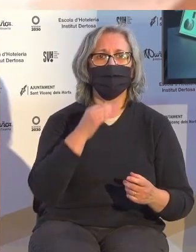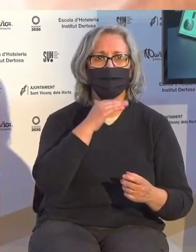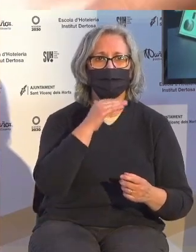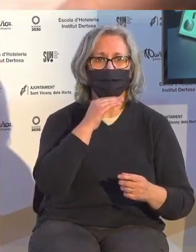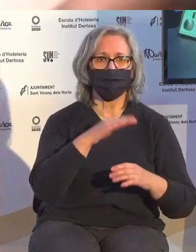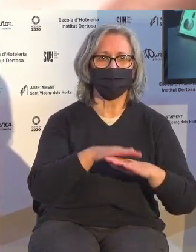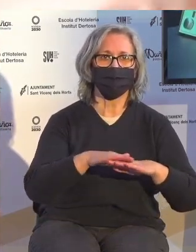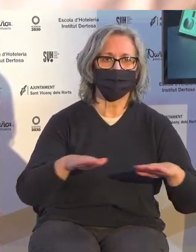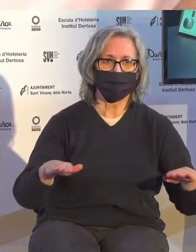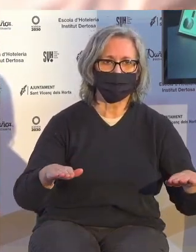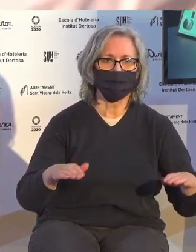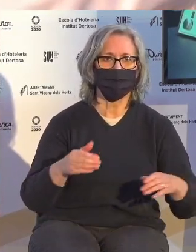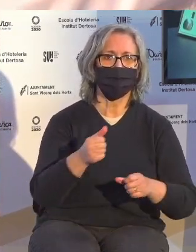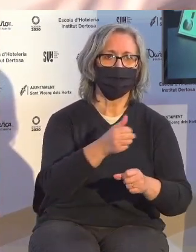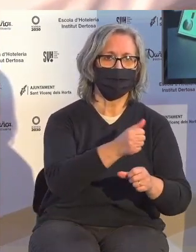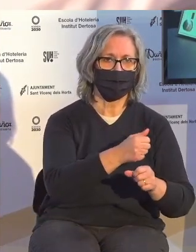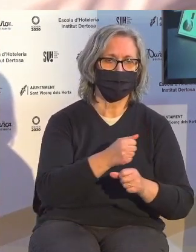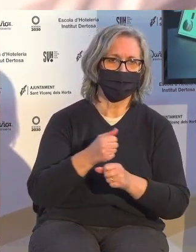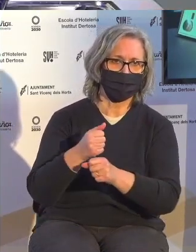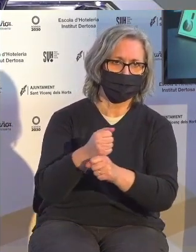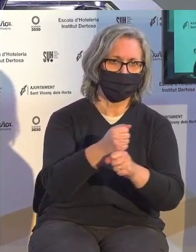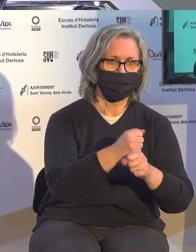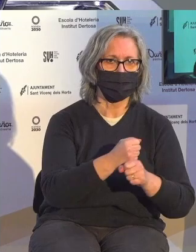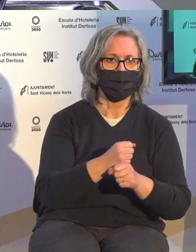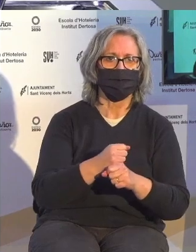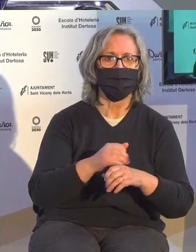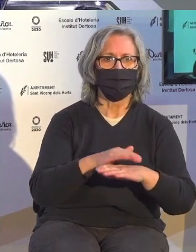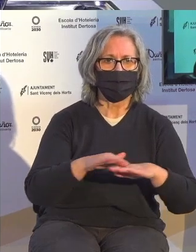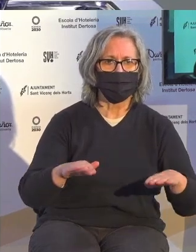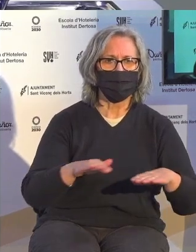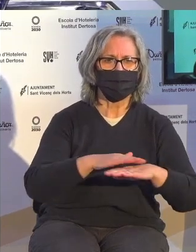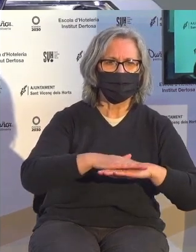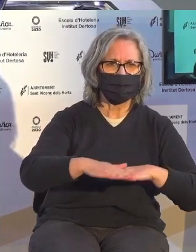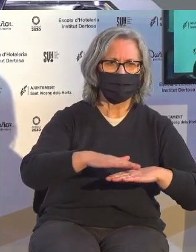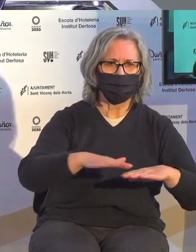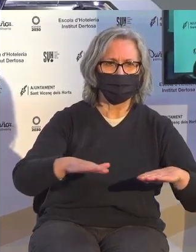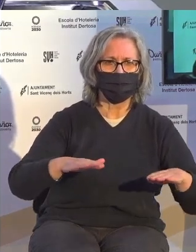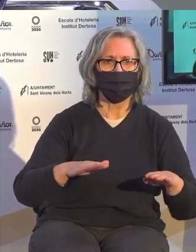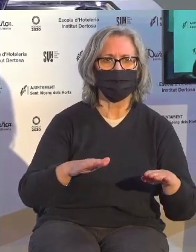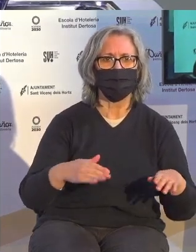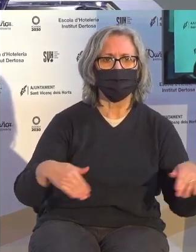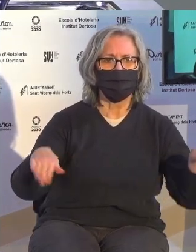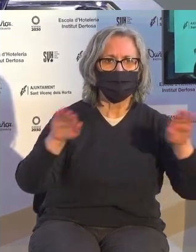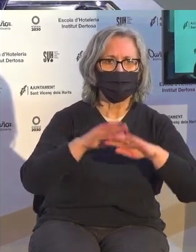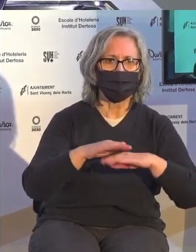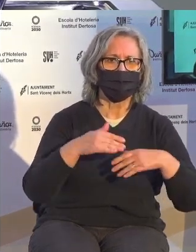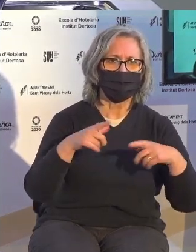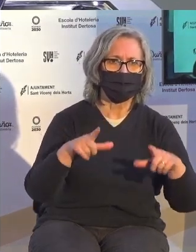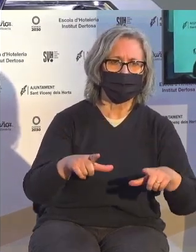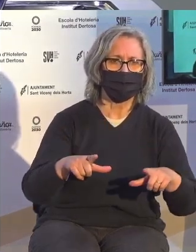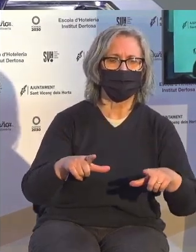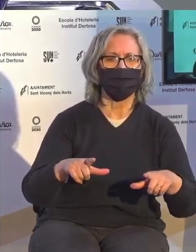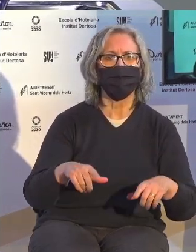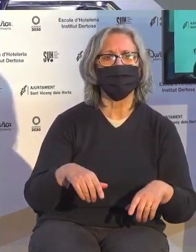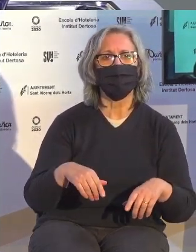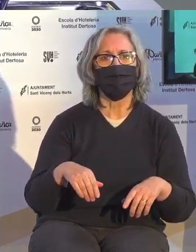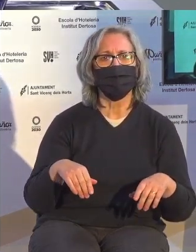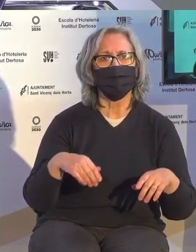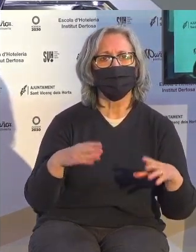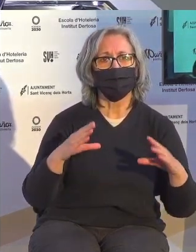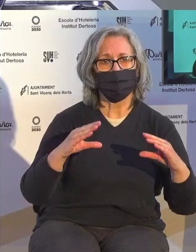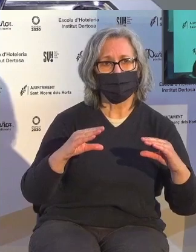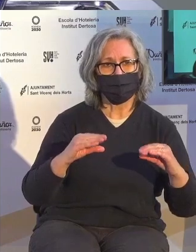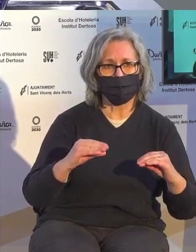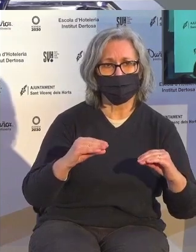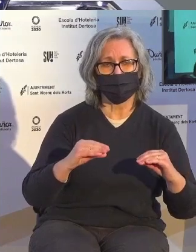ponga un deshidratador durante la noche necesita 350 grados algo y si se quedan muy blancos